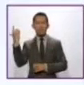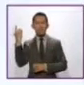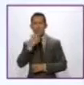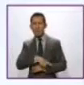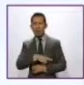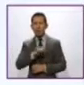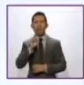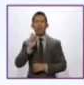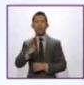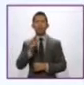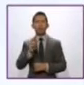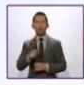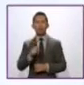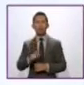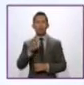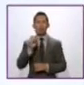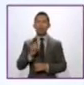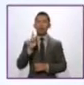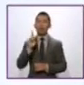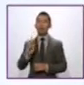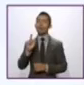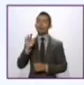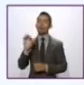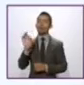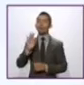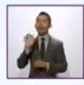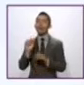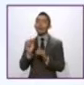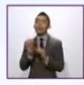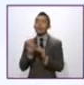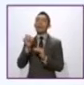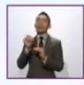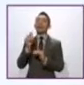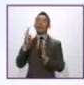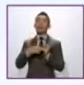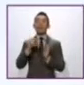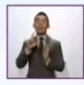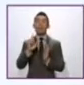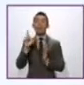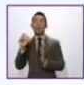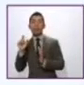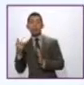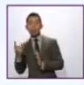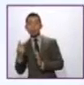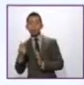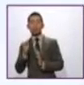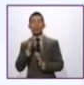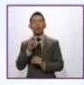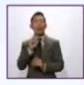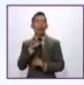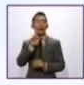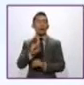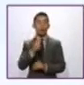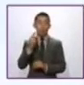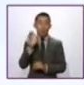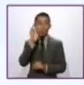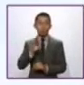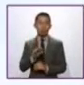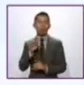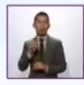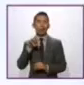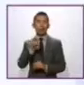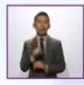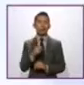un raquítimo crecimiento de 0.4% en 2021 que no alcanza ni el 1%